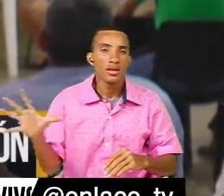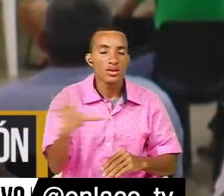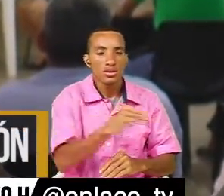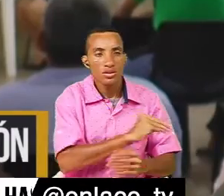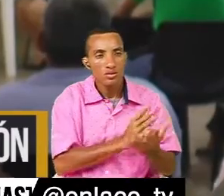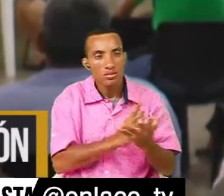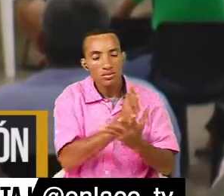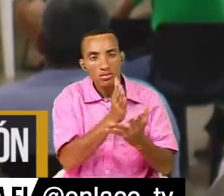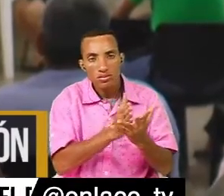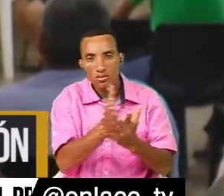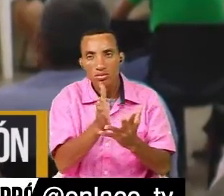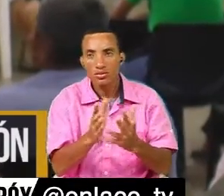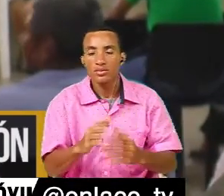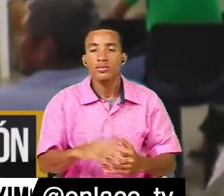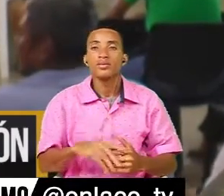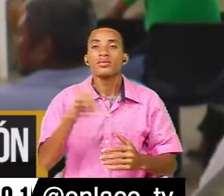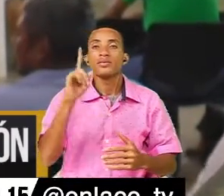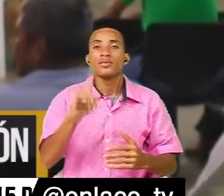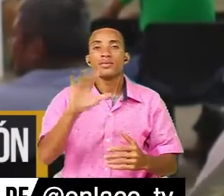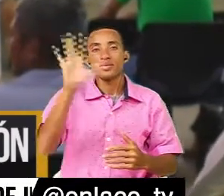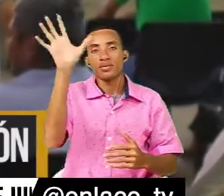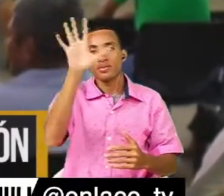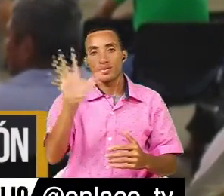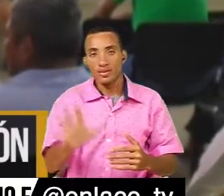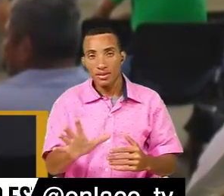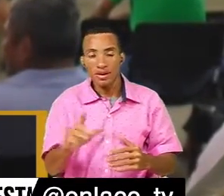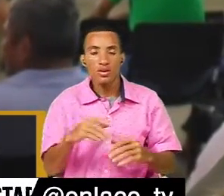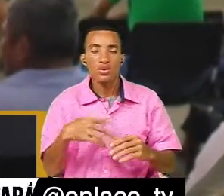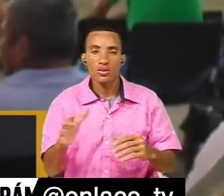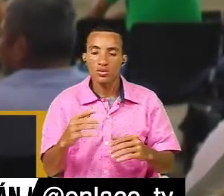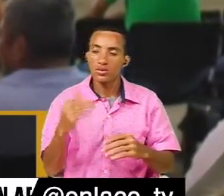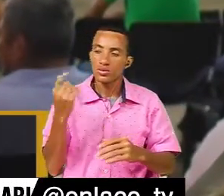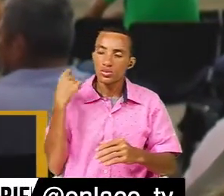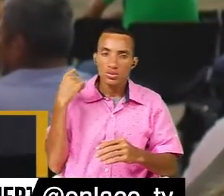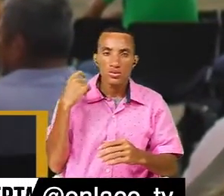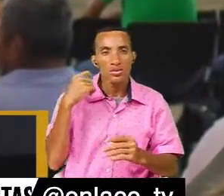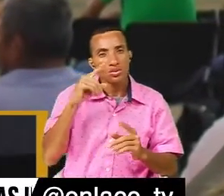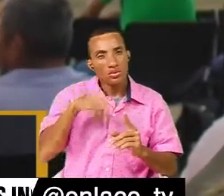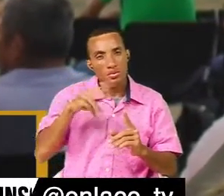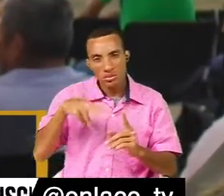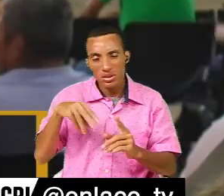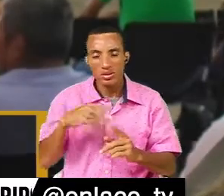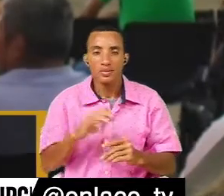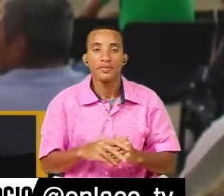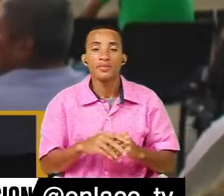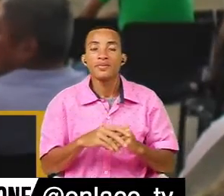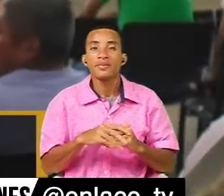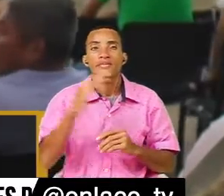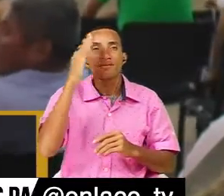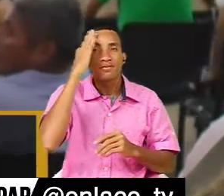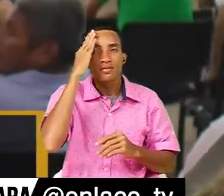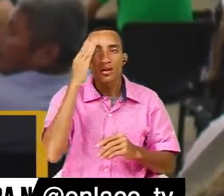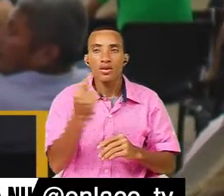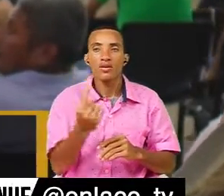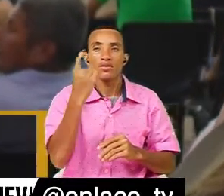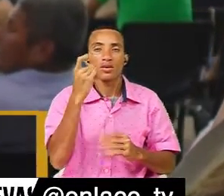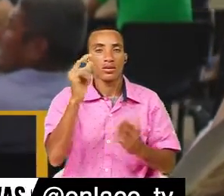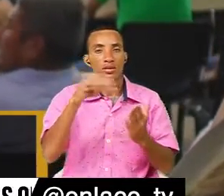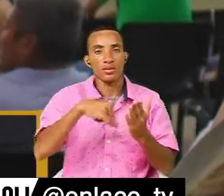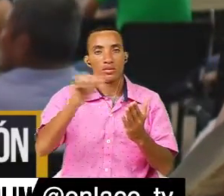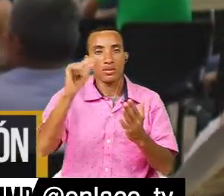desde el nivel departamental hemos estado brindándoles a lo largo de estos últimos meses. Sabemos que ya lo que nos hace falta es la aprobación